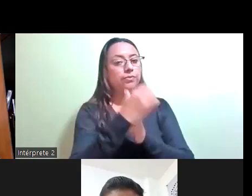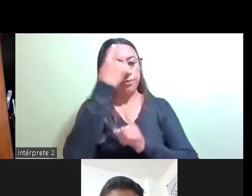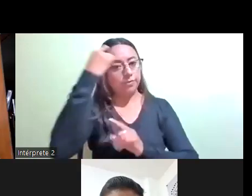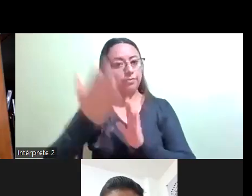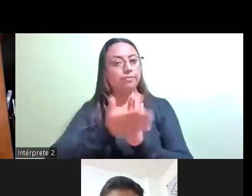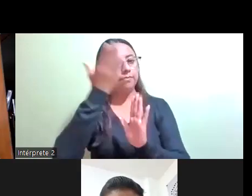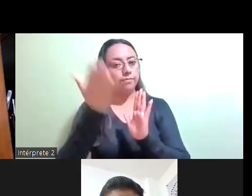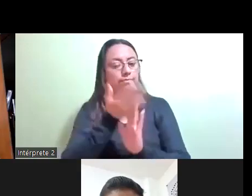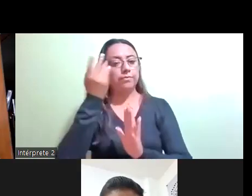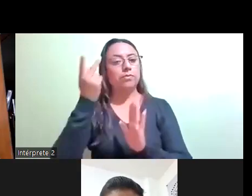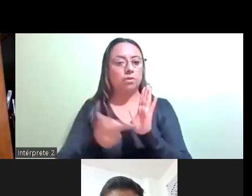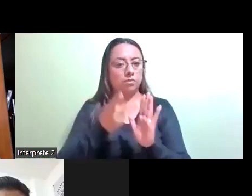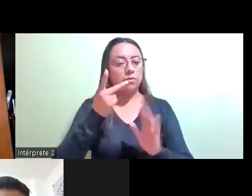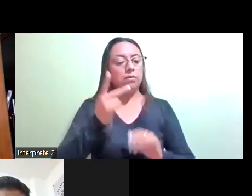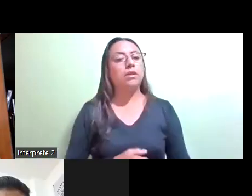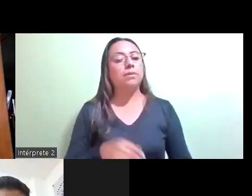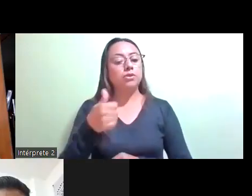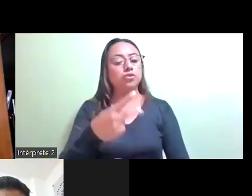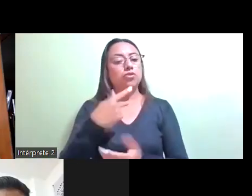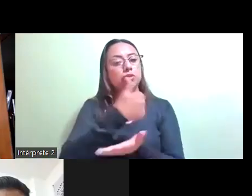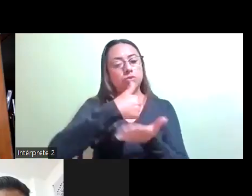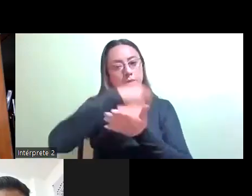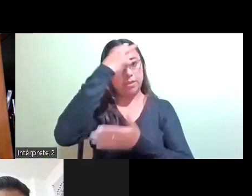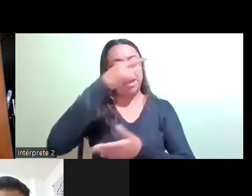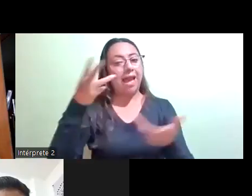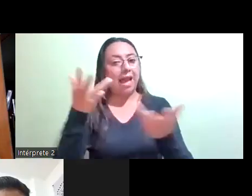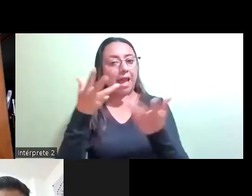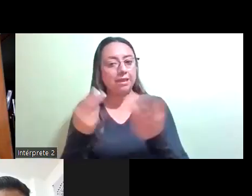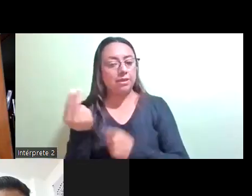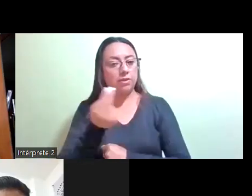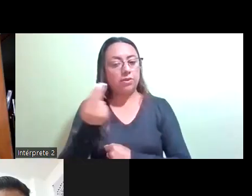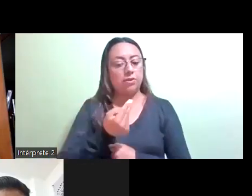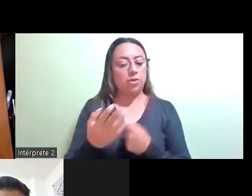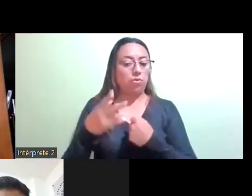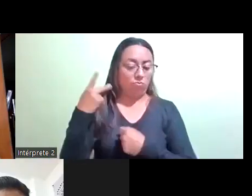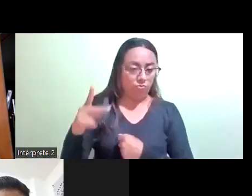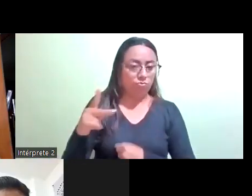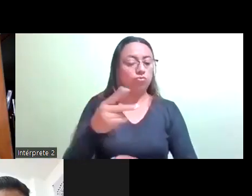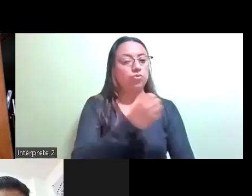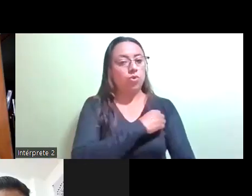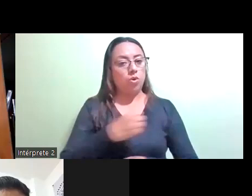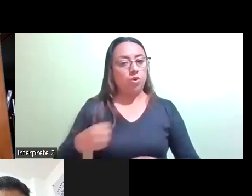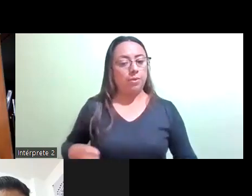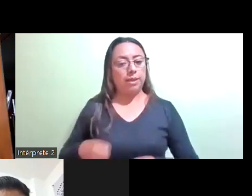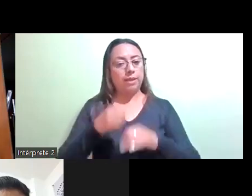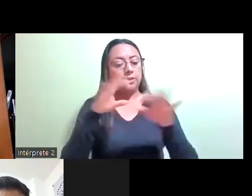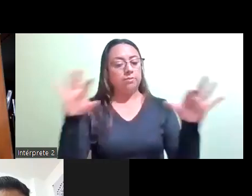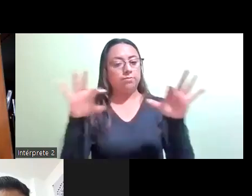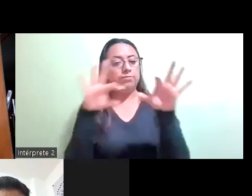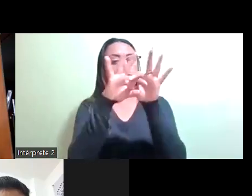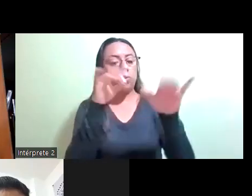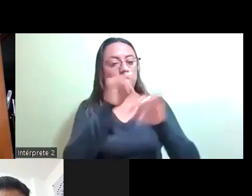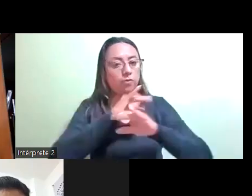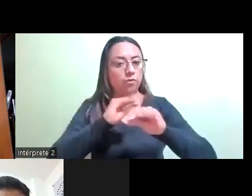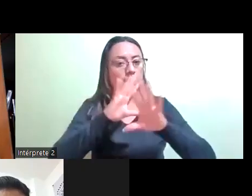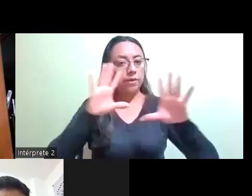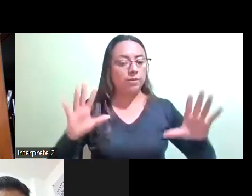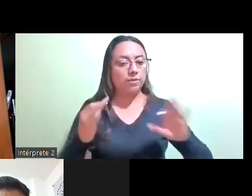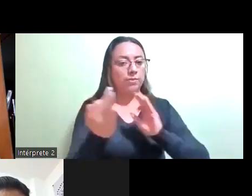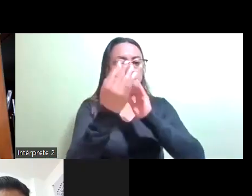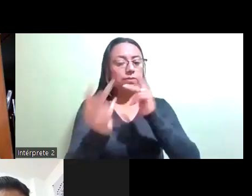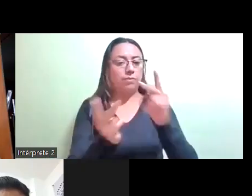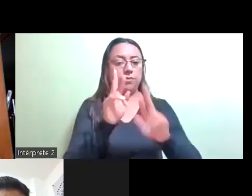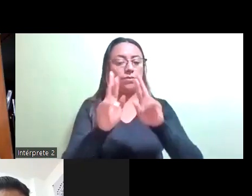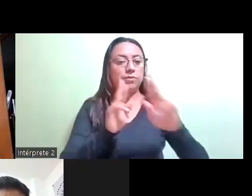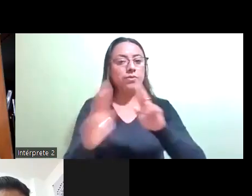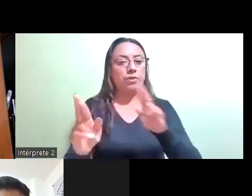Ciudad de México a realizar acciones inmediatas derivadas de su obligación con la transparencia y rendición de cuentas y con los ciudadanos afectados por el